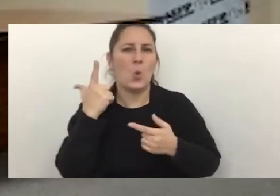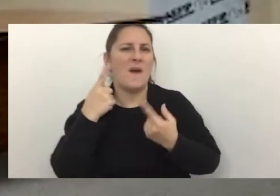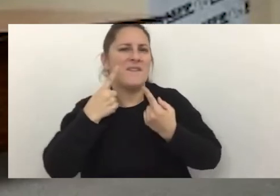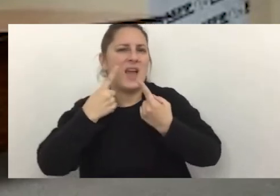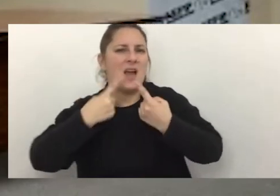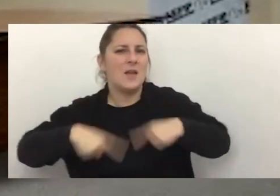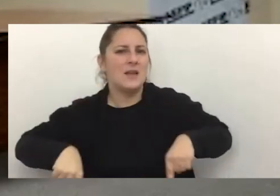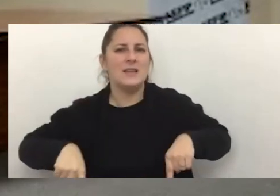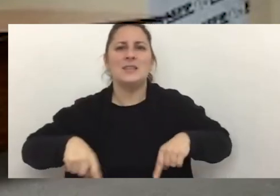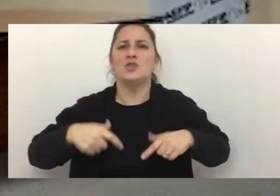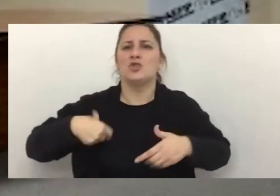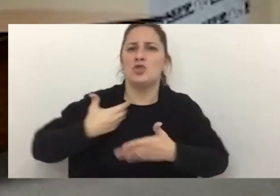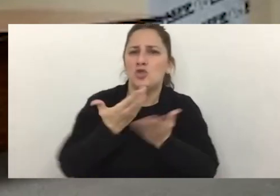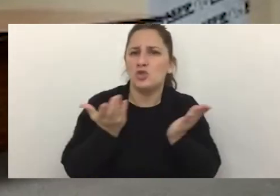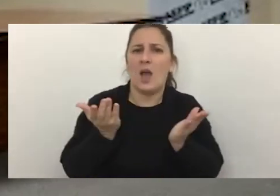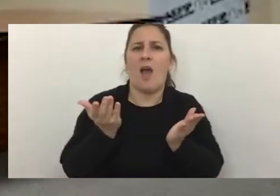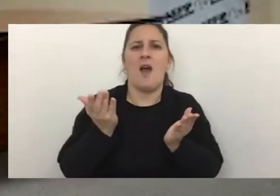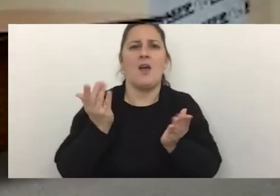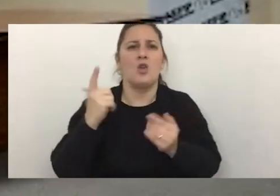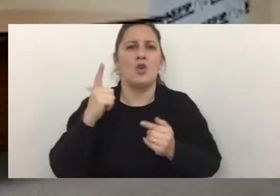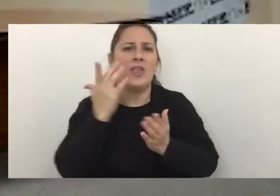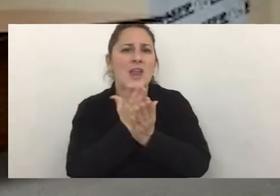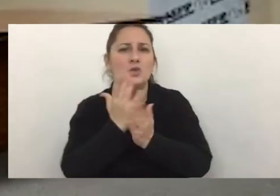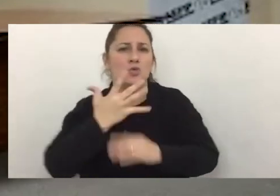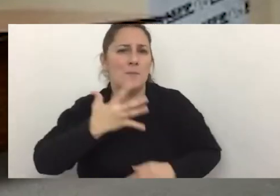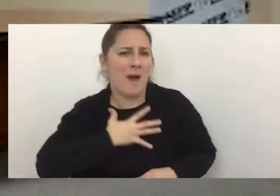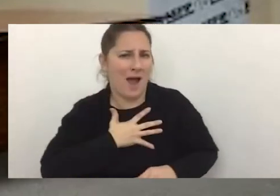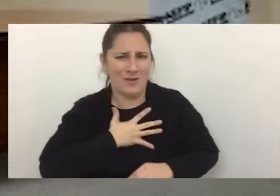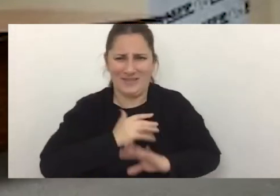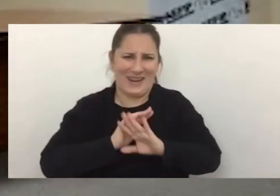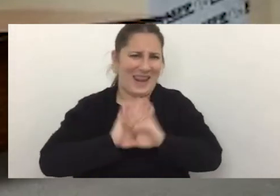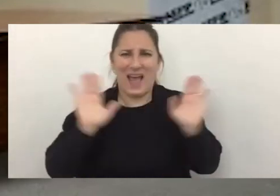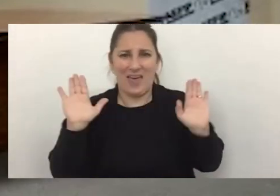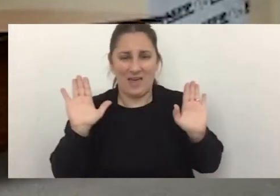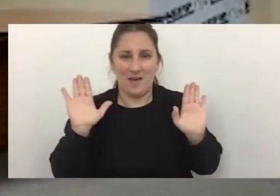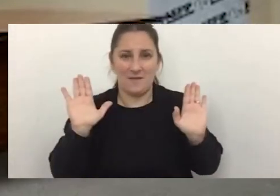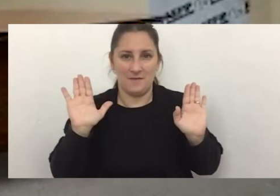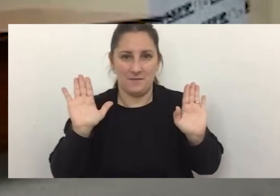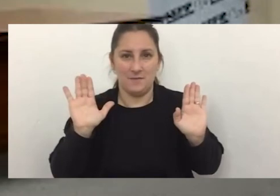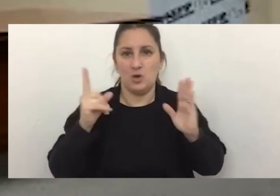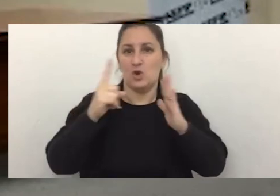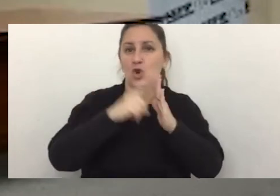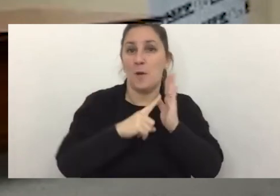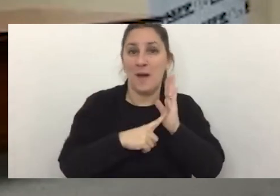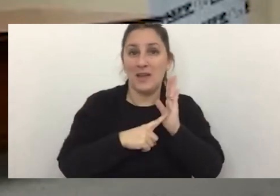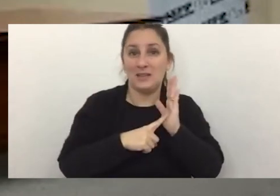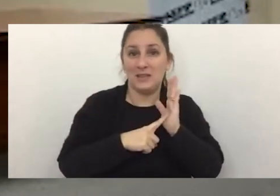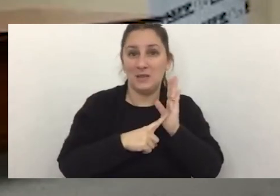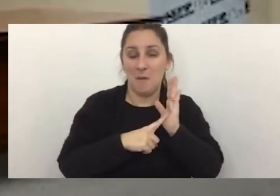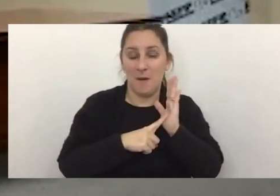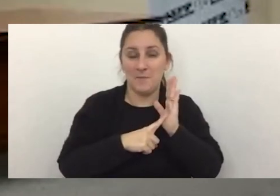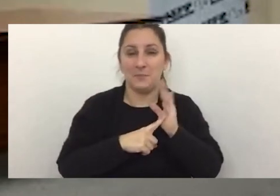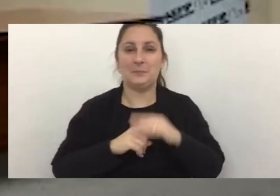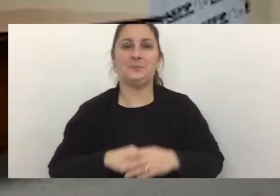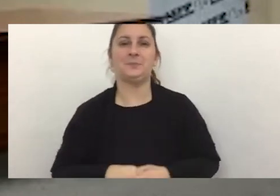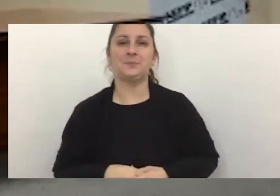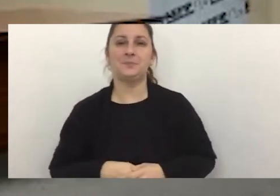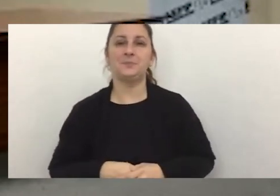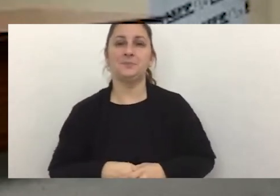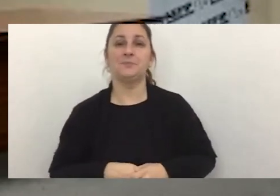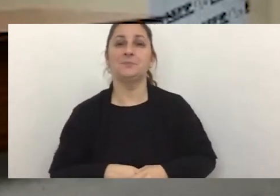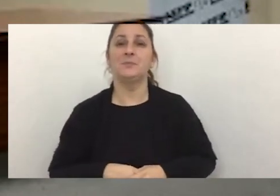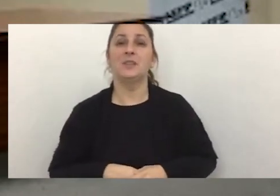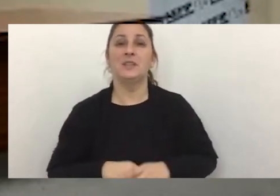derechos sociales, no teníamos derechos humanos, por lo menos reconocidos normativamente. Y sin